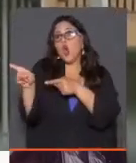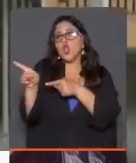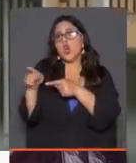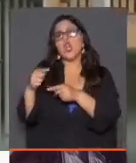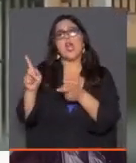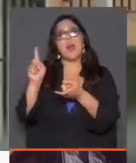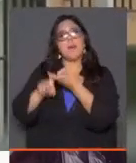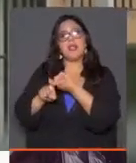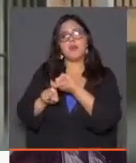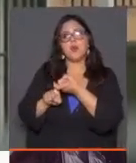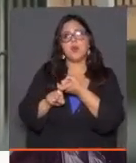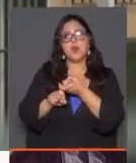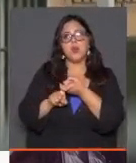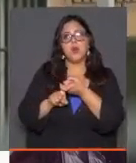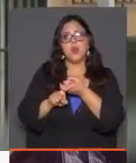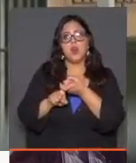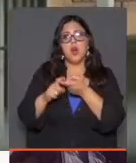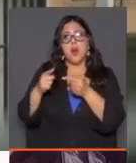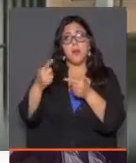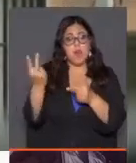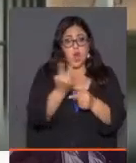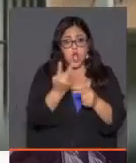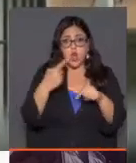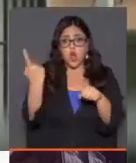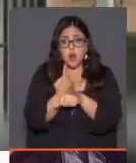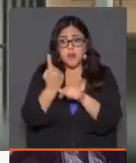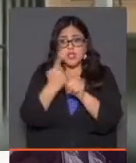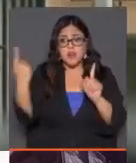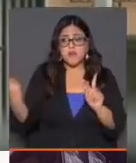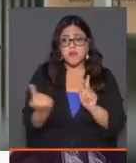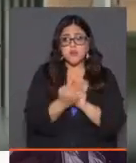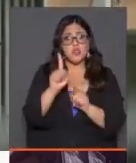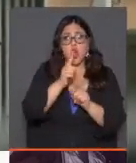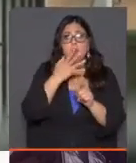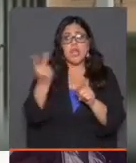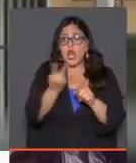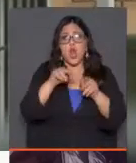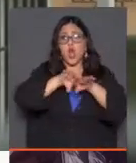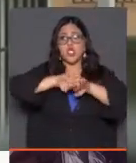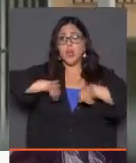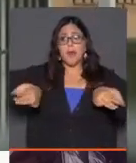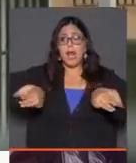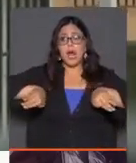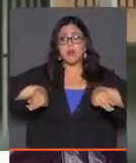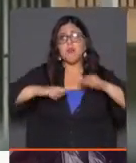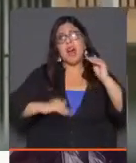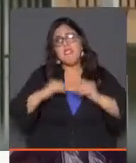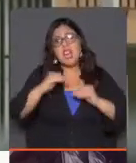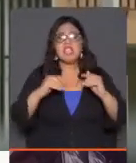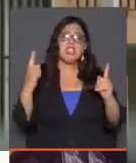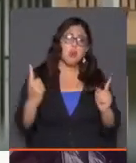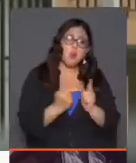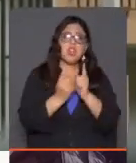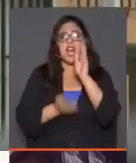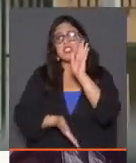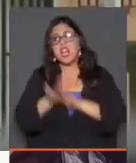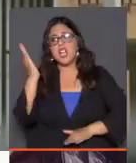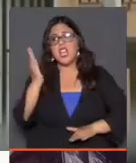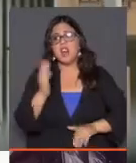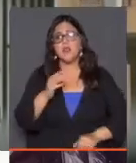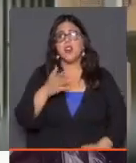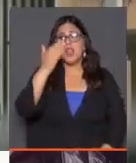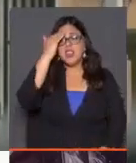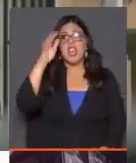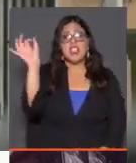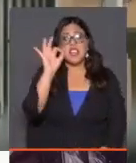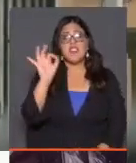¿Y ella no se juntaba con él, no conversaba con él? No, porque estaban separados, por se juntar salían de repente. Ya. El día sábado los llevaba a pasear